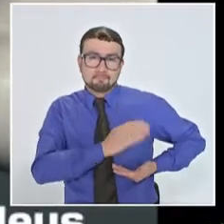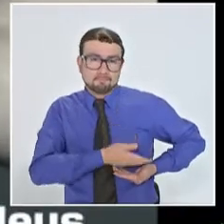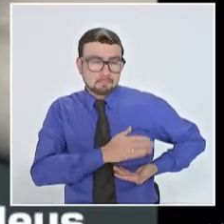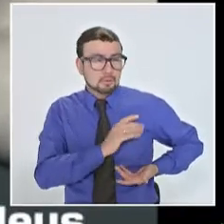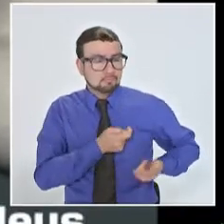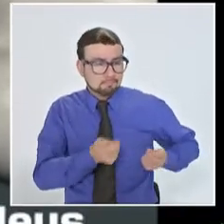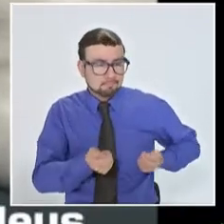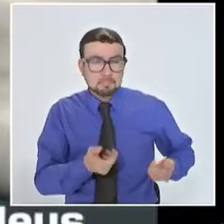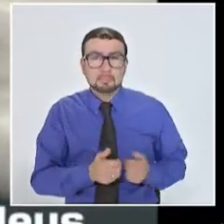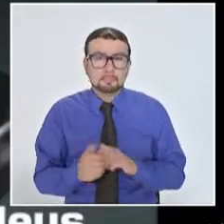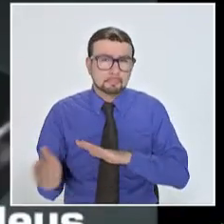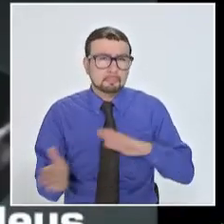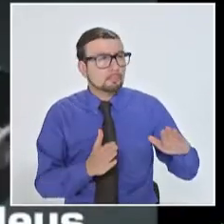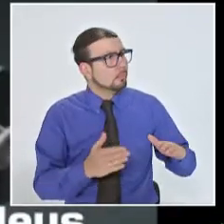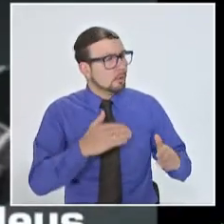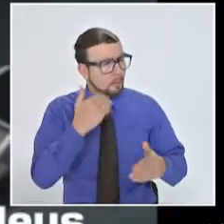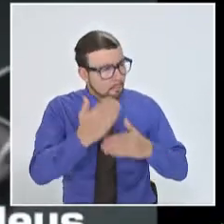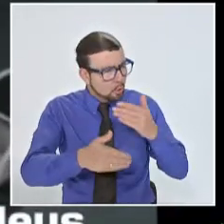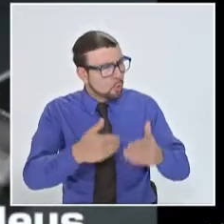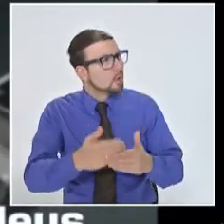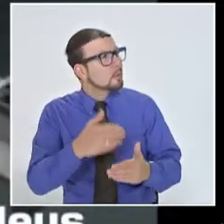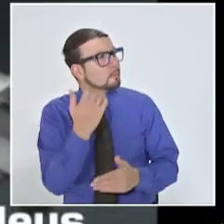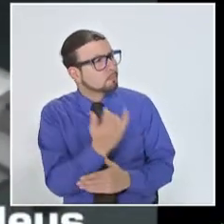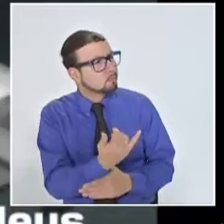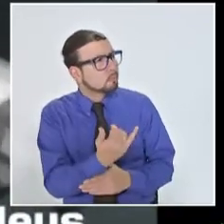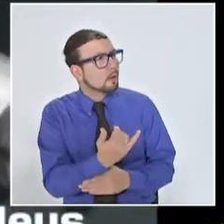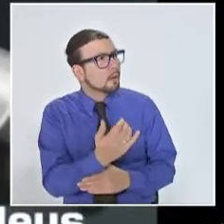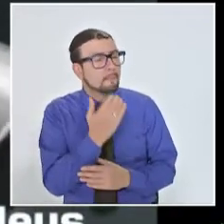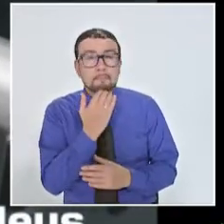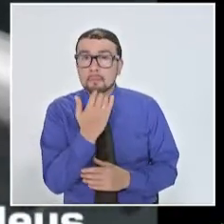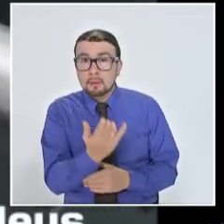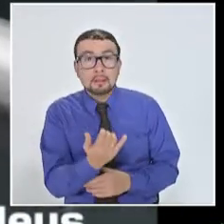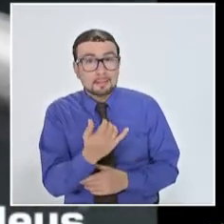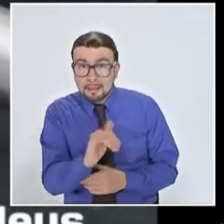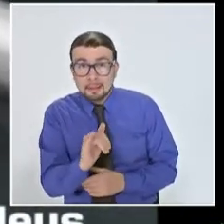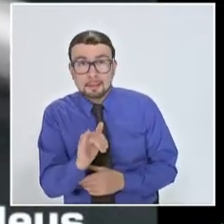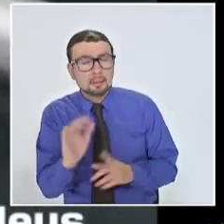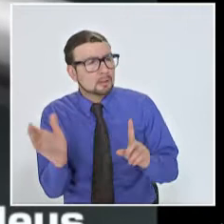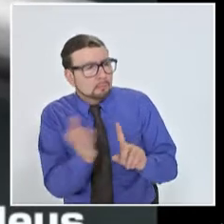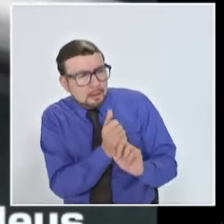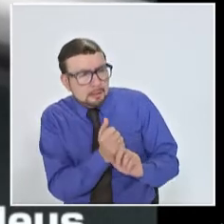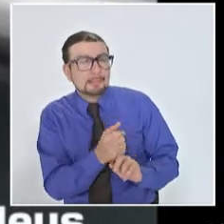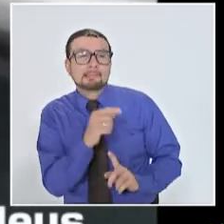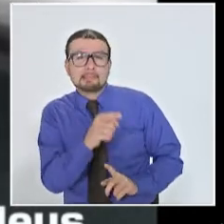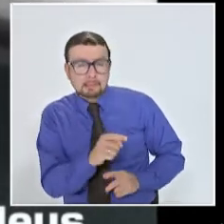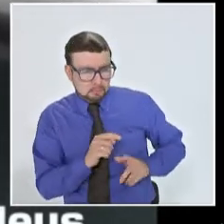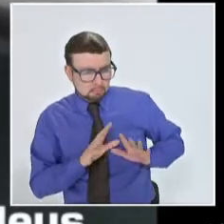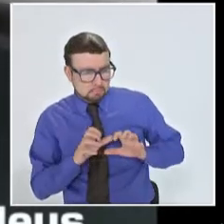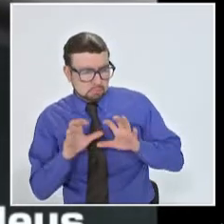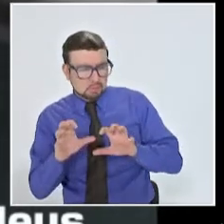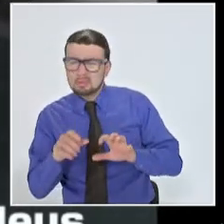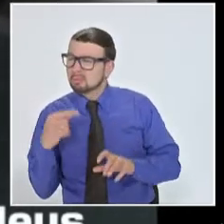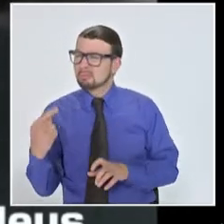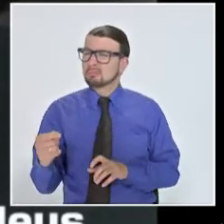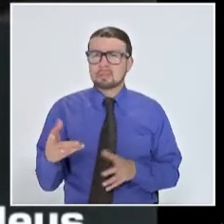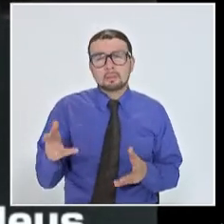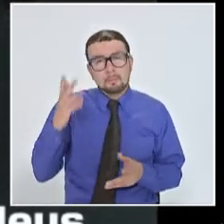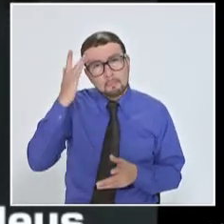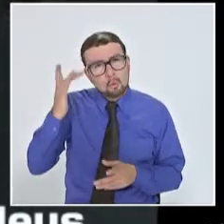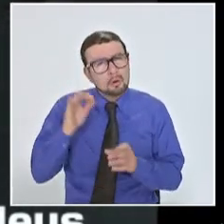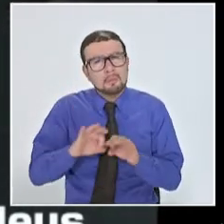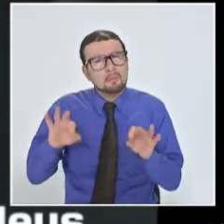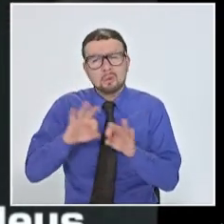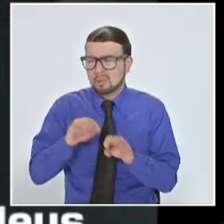Walter Antonio, estamos en la parte diagnóstica, se encontró una masa. ¿Qué es esto que estamos viendo y por qué es importante